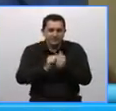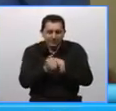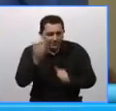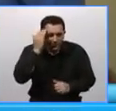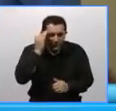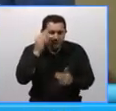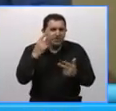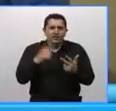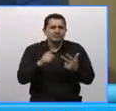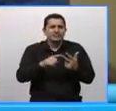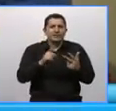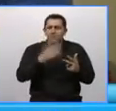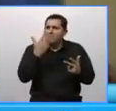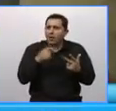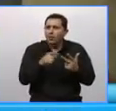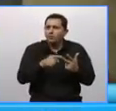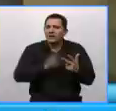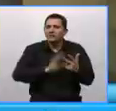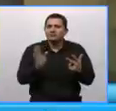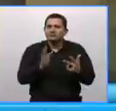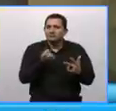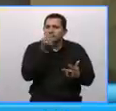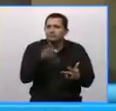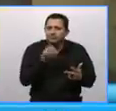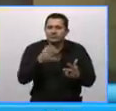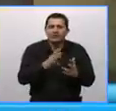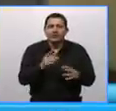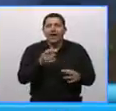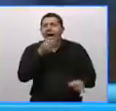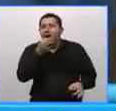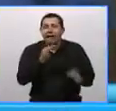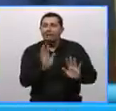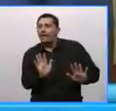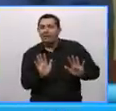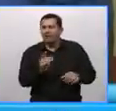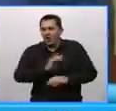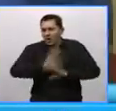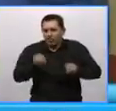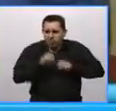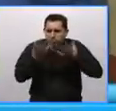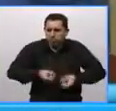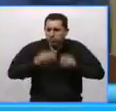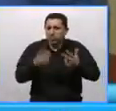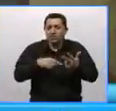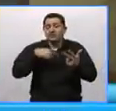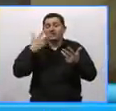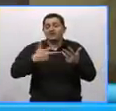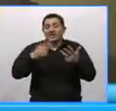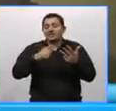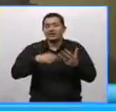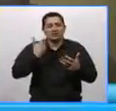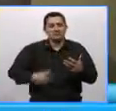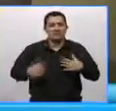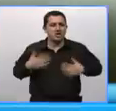pero sin filtro. Es un personaje que me gusta hacer porque no mide nada al hablar, no tiene ningún problema. Y después salgo yo así de civil para